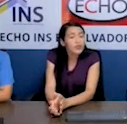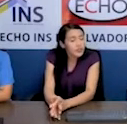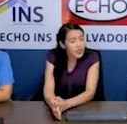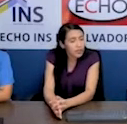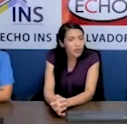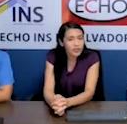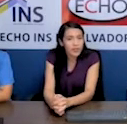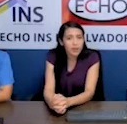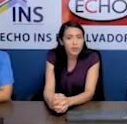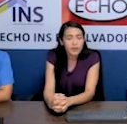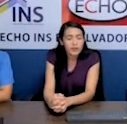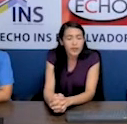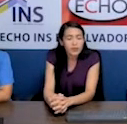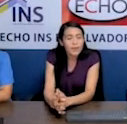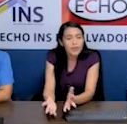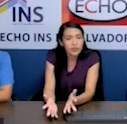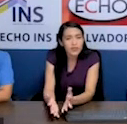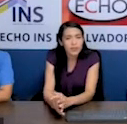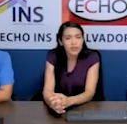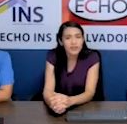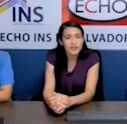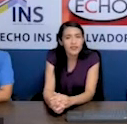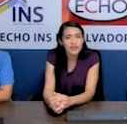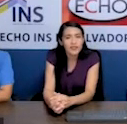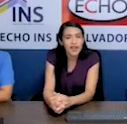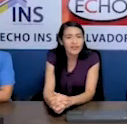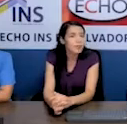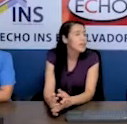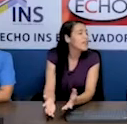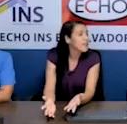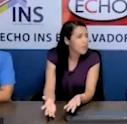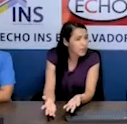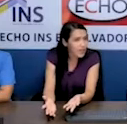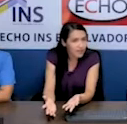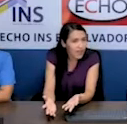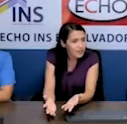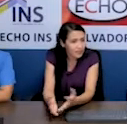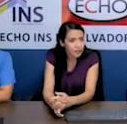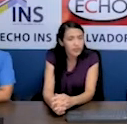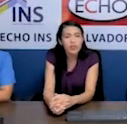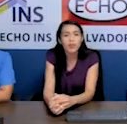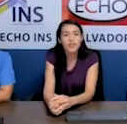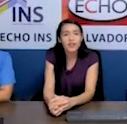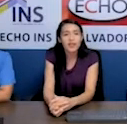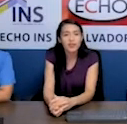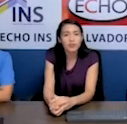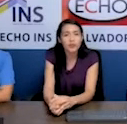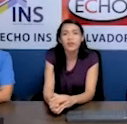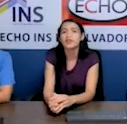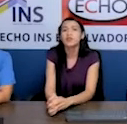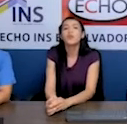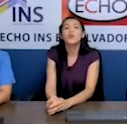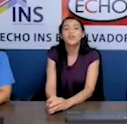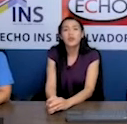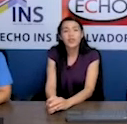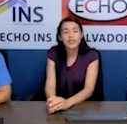El pronóstico de una persona que presente esta identidad depende de la enfermedad de base. Un síndrome de vena cava